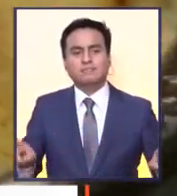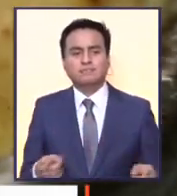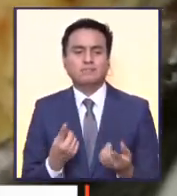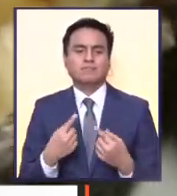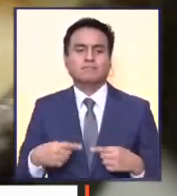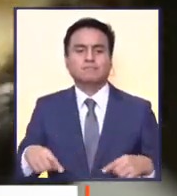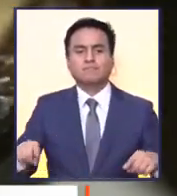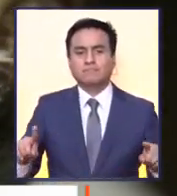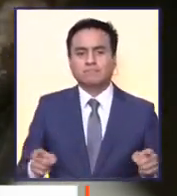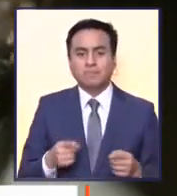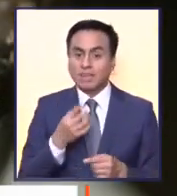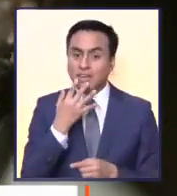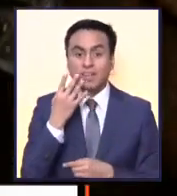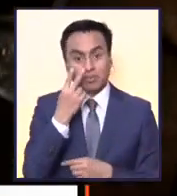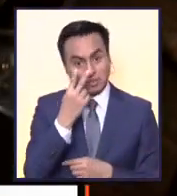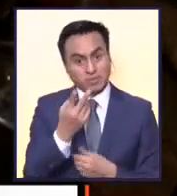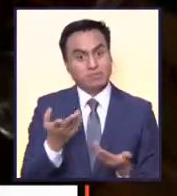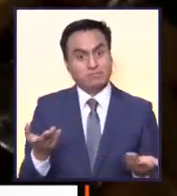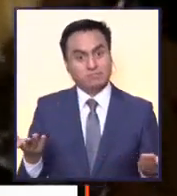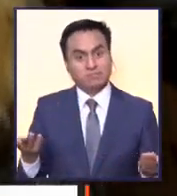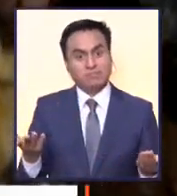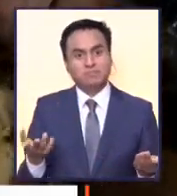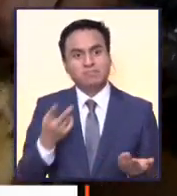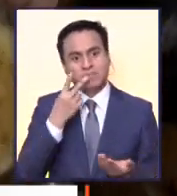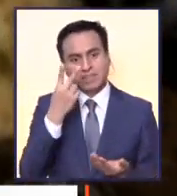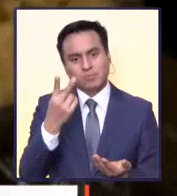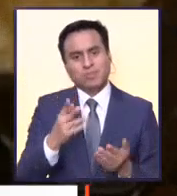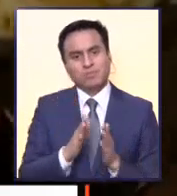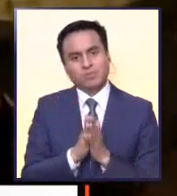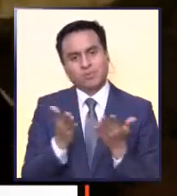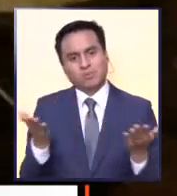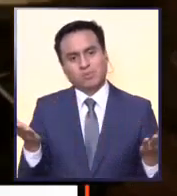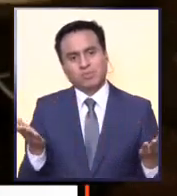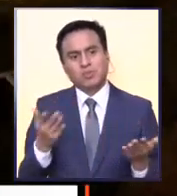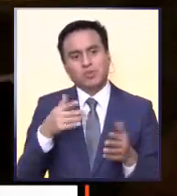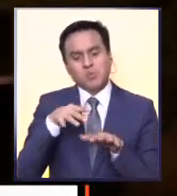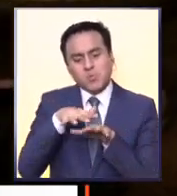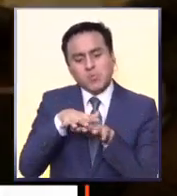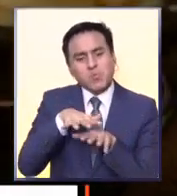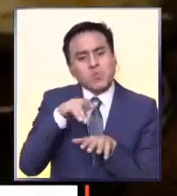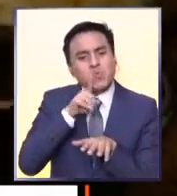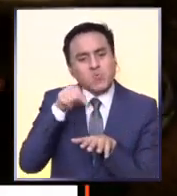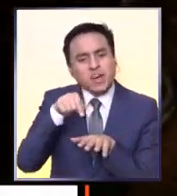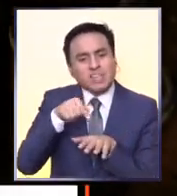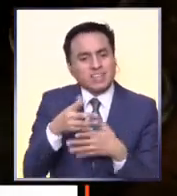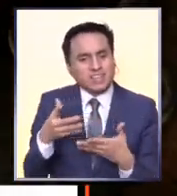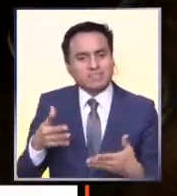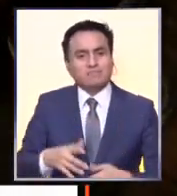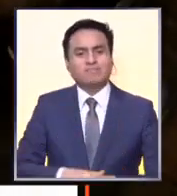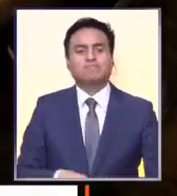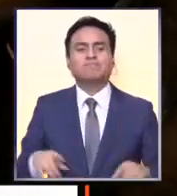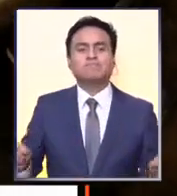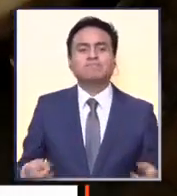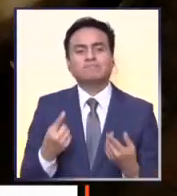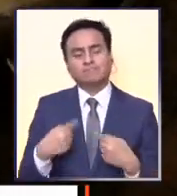Si esto no se ve rico. Mira, por favor, la cantidad de jugo que trae esto.